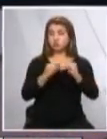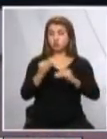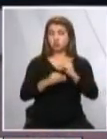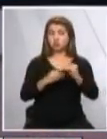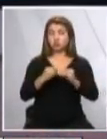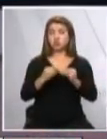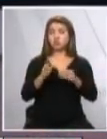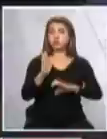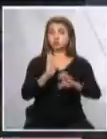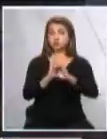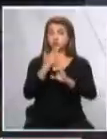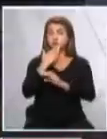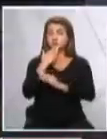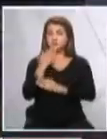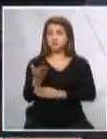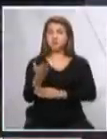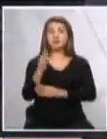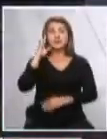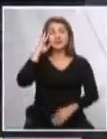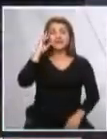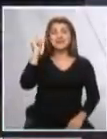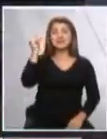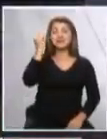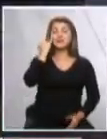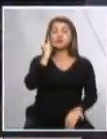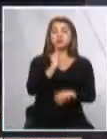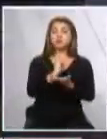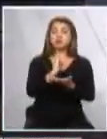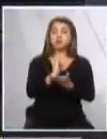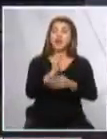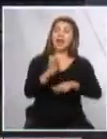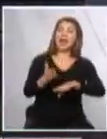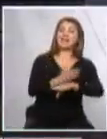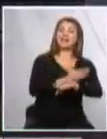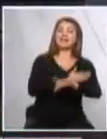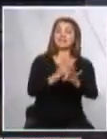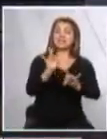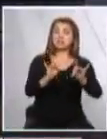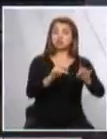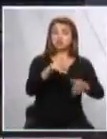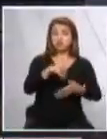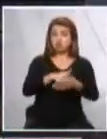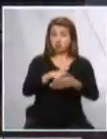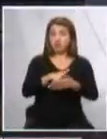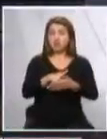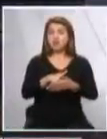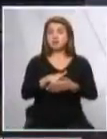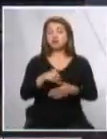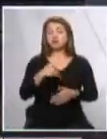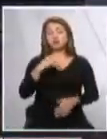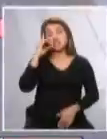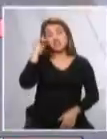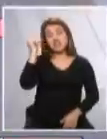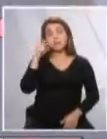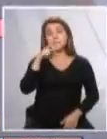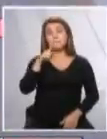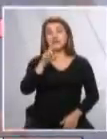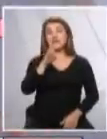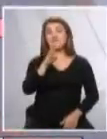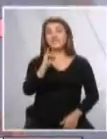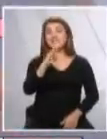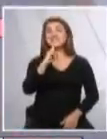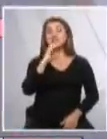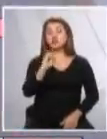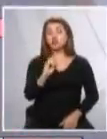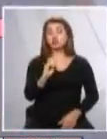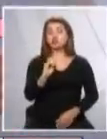Cuando criticamos la creatividad institucional de adelantar las elecciones, mi impresión es que la idea del plebiscito tiene la misma naturaleza, que es